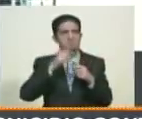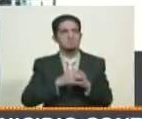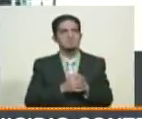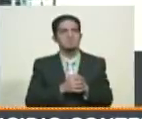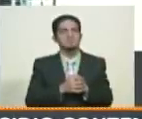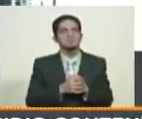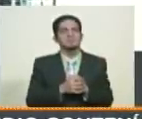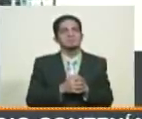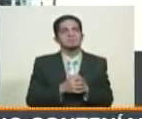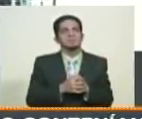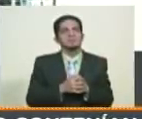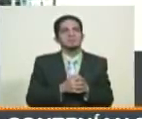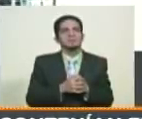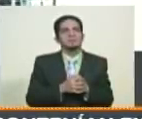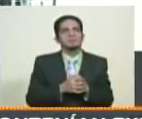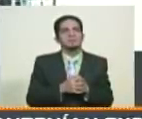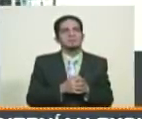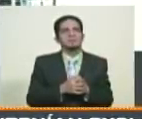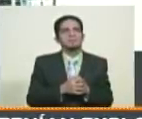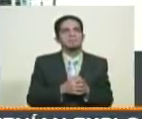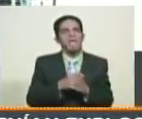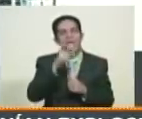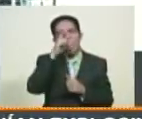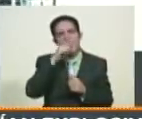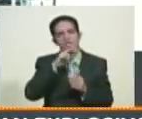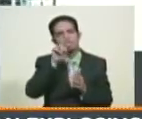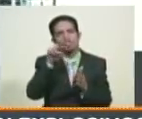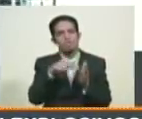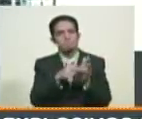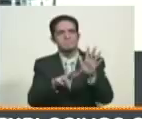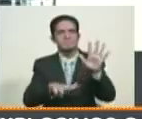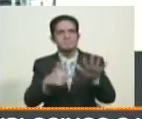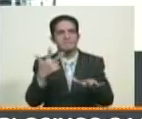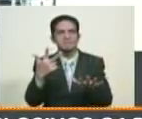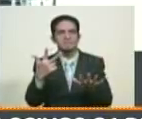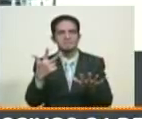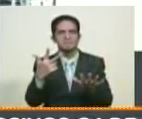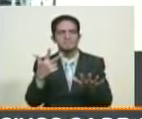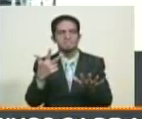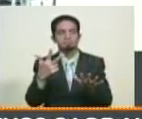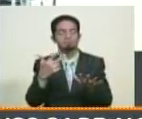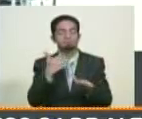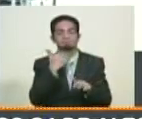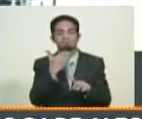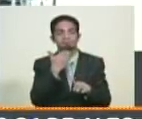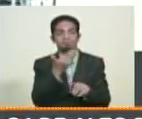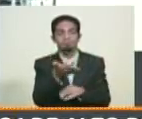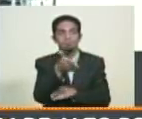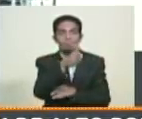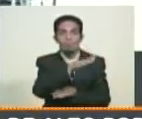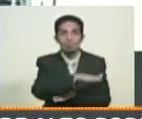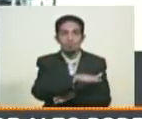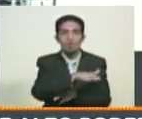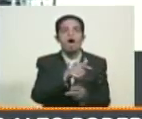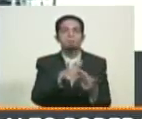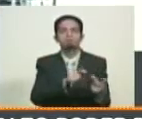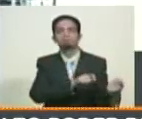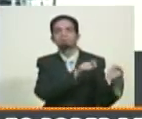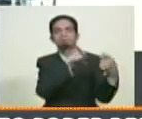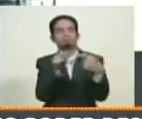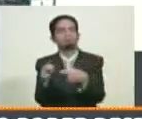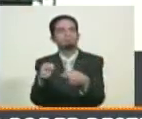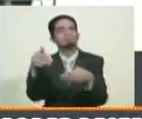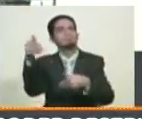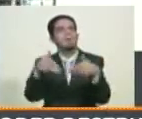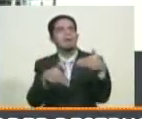Hugo Chávez, en el año 2013, apenas siendo electo por la vía democrática